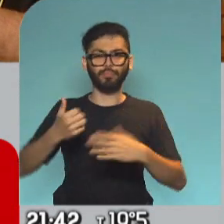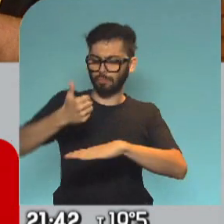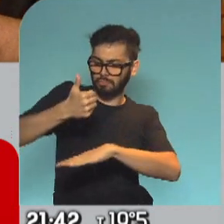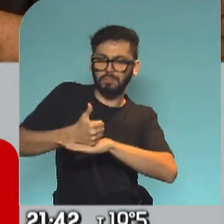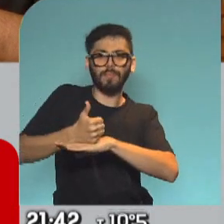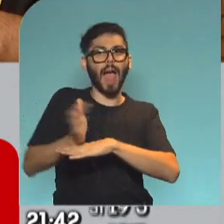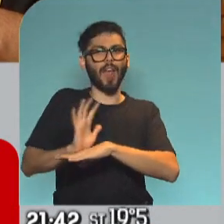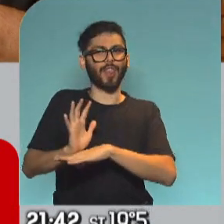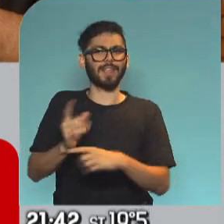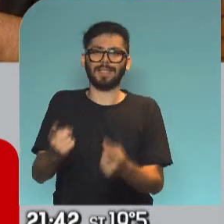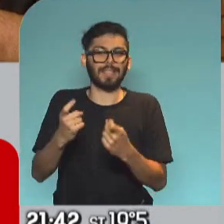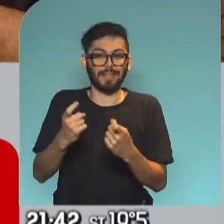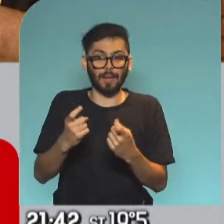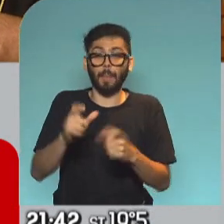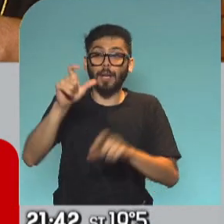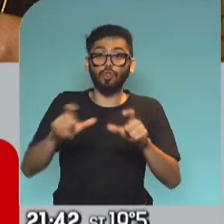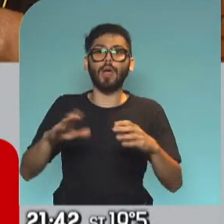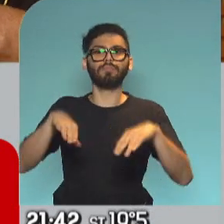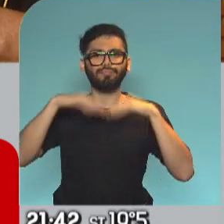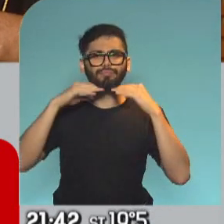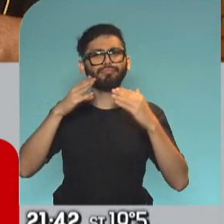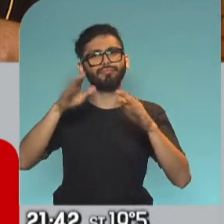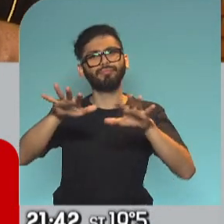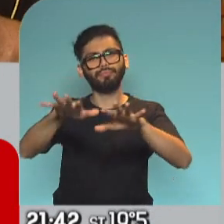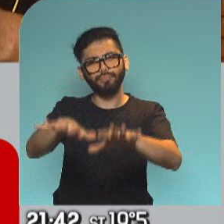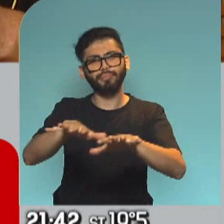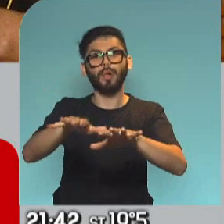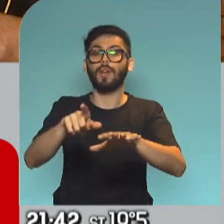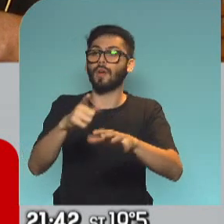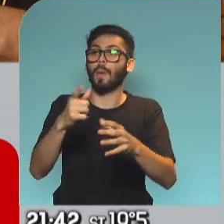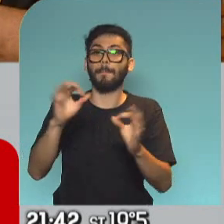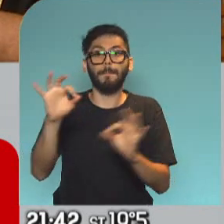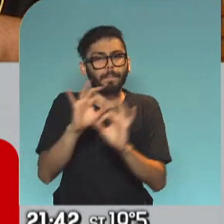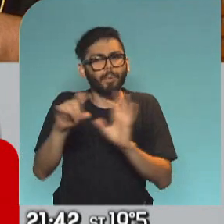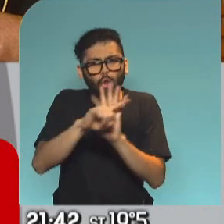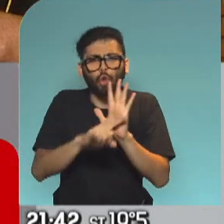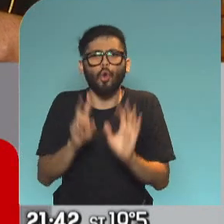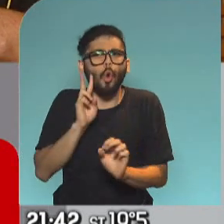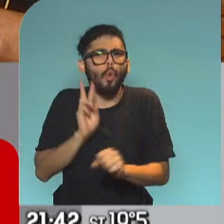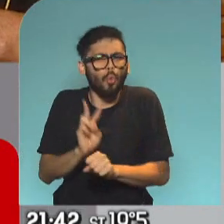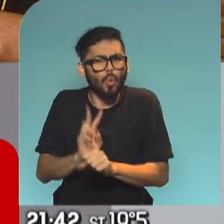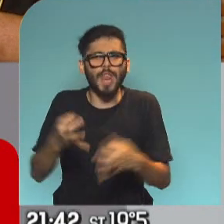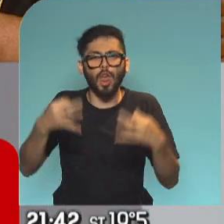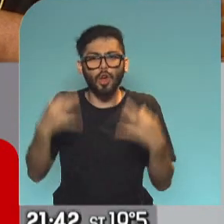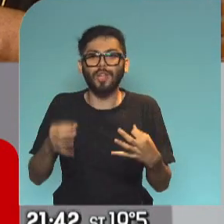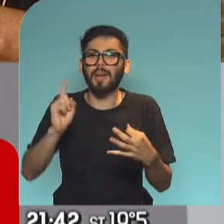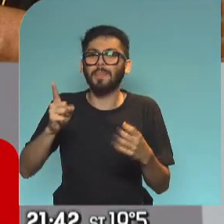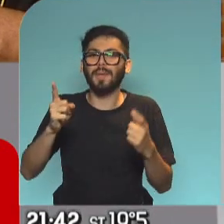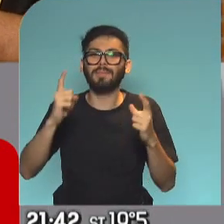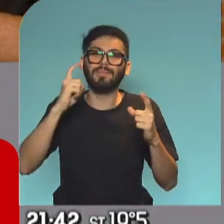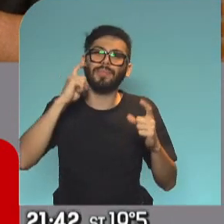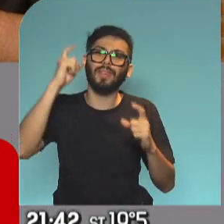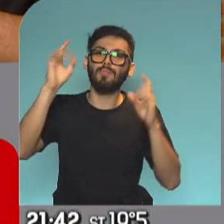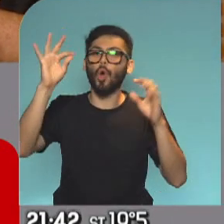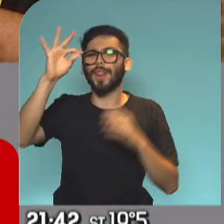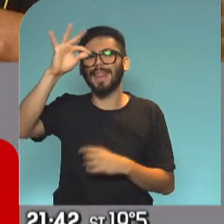para que el público vuelva a las salas con protocolo, con cuidado y también erradicando la fantasía de que el